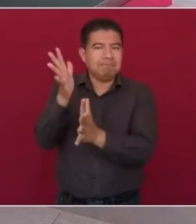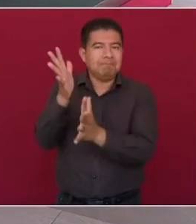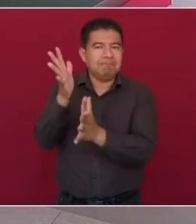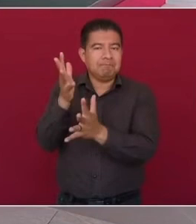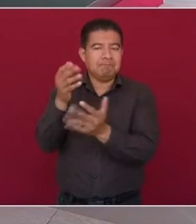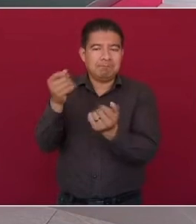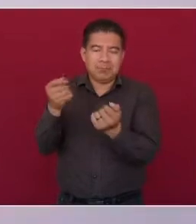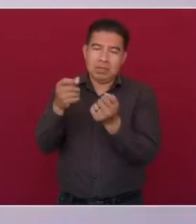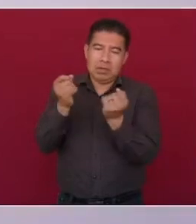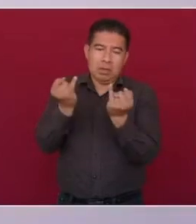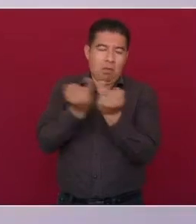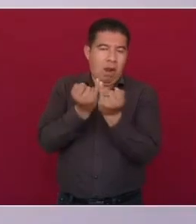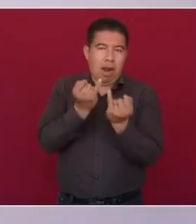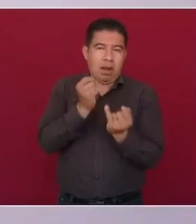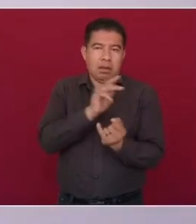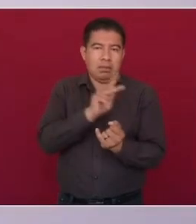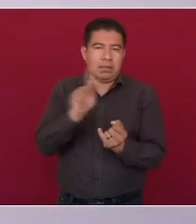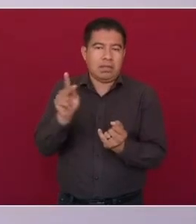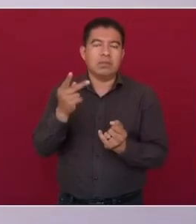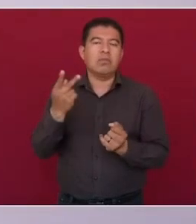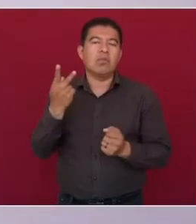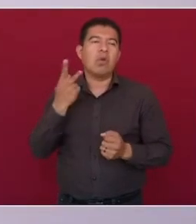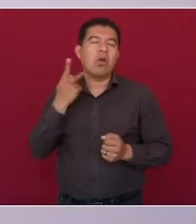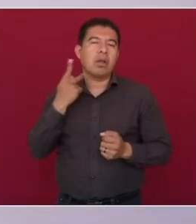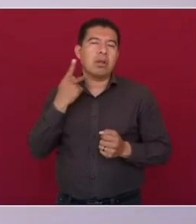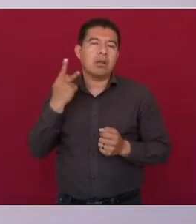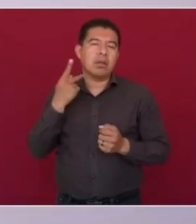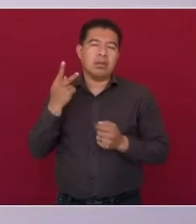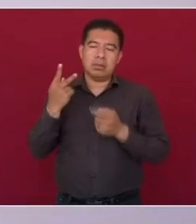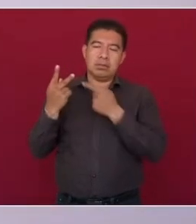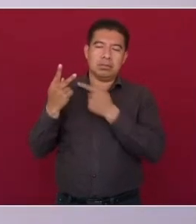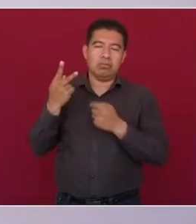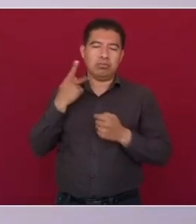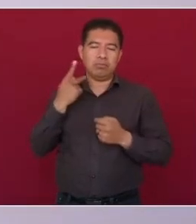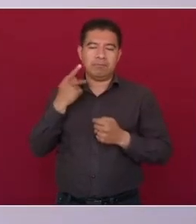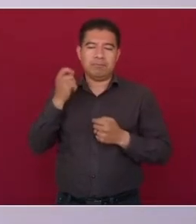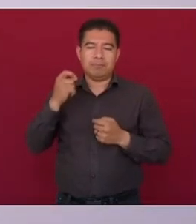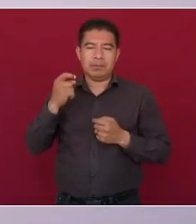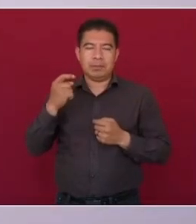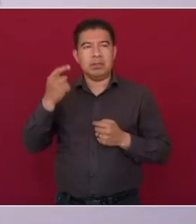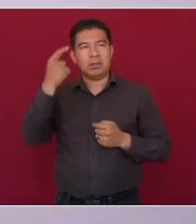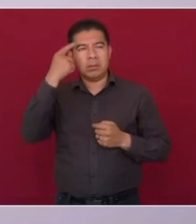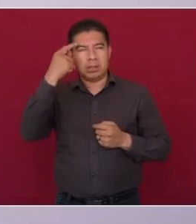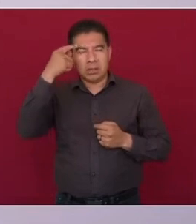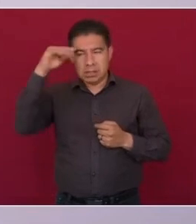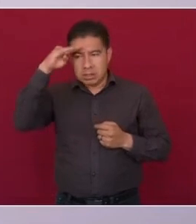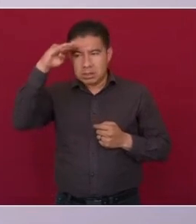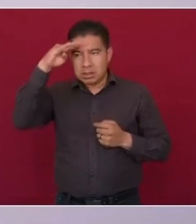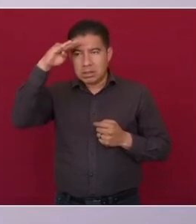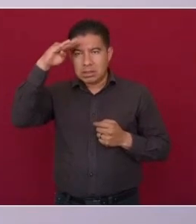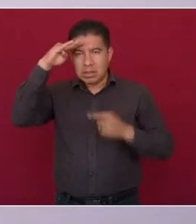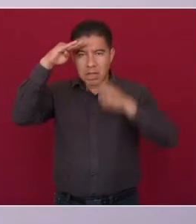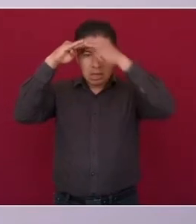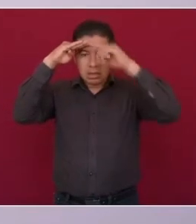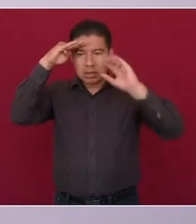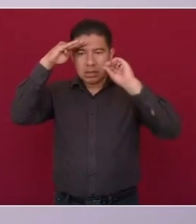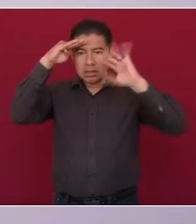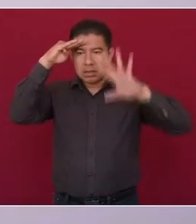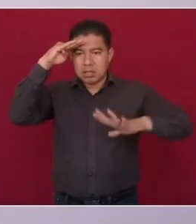Es como la política. La política es pensamiento y acción.